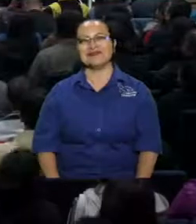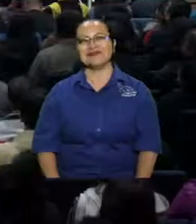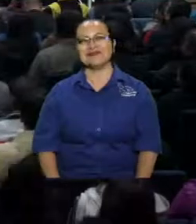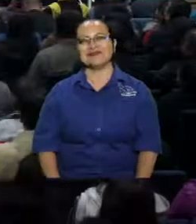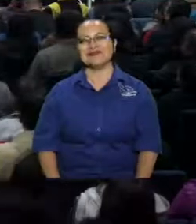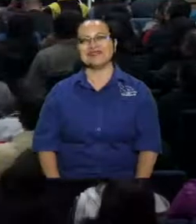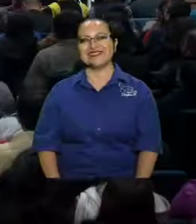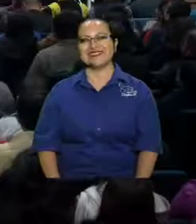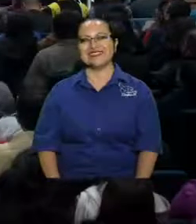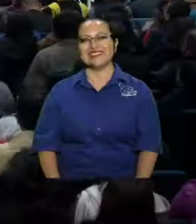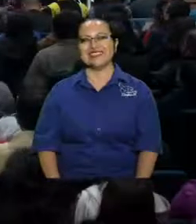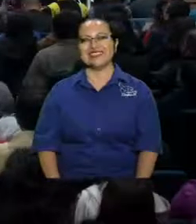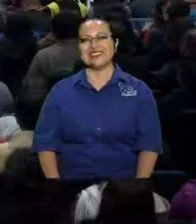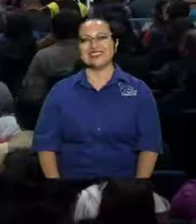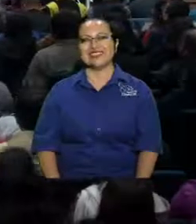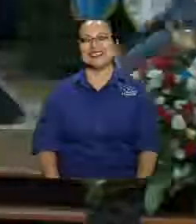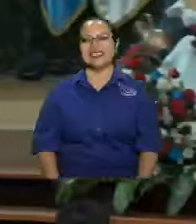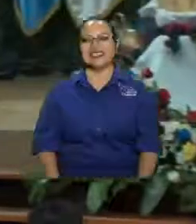Ya solo estos.